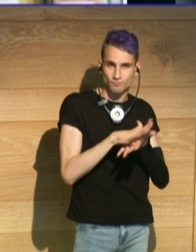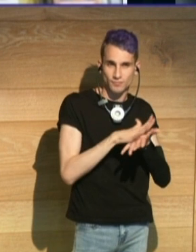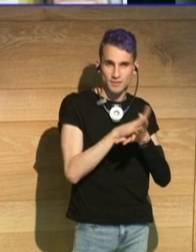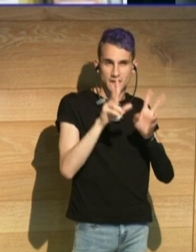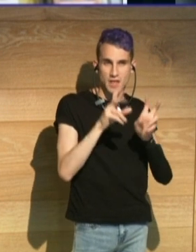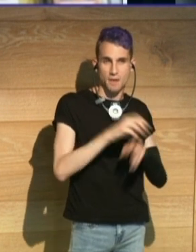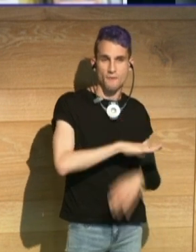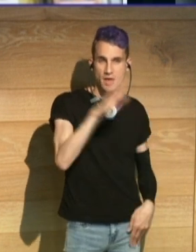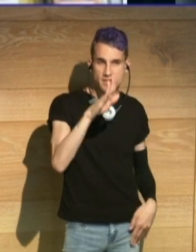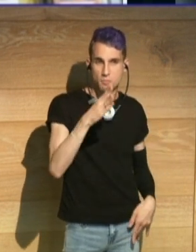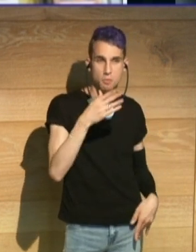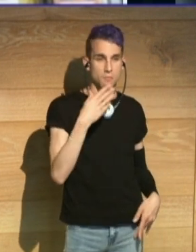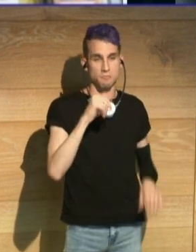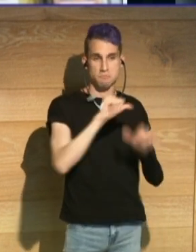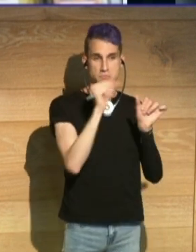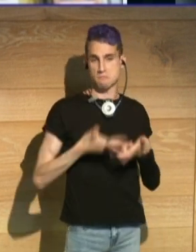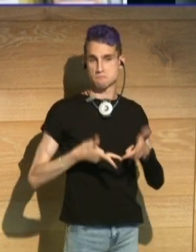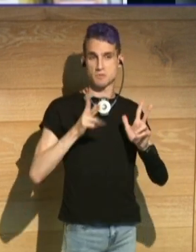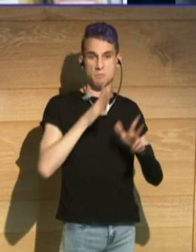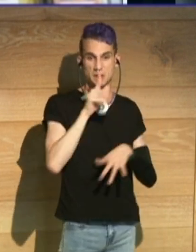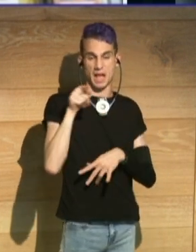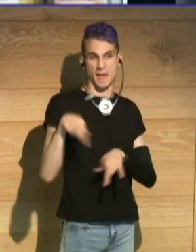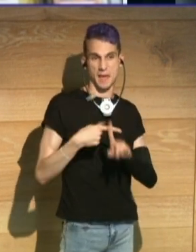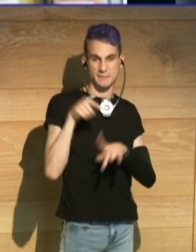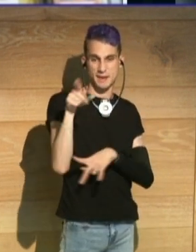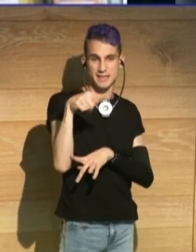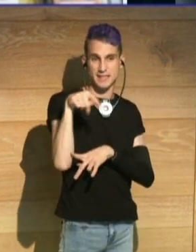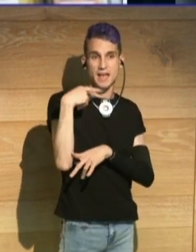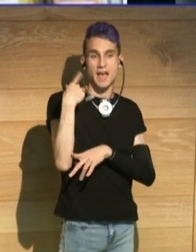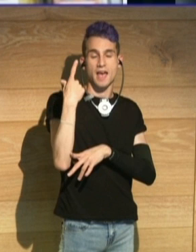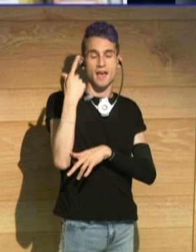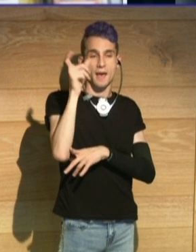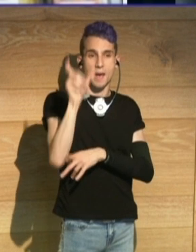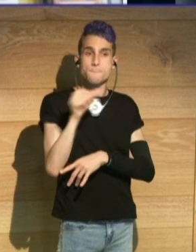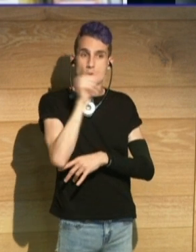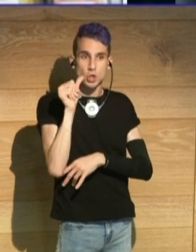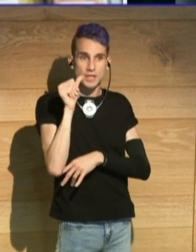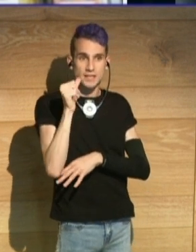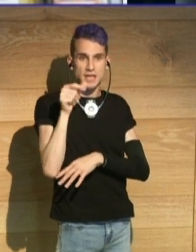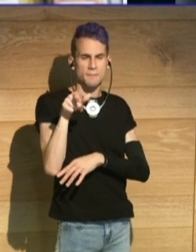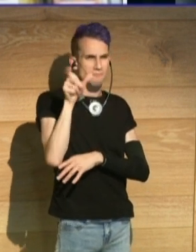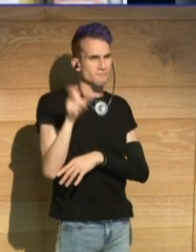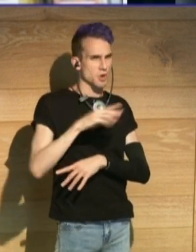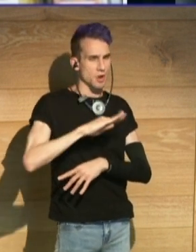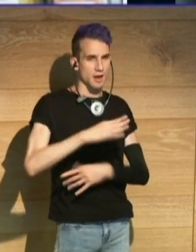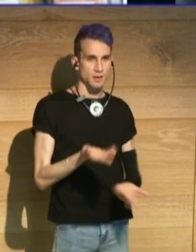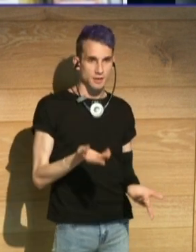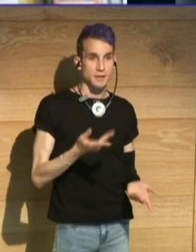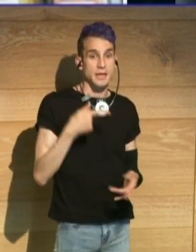los fascistas con la libertad despiadada que yo lo defino así. Es típico de la literatura.